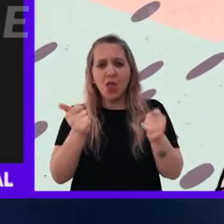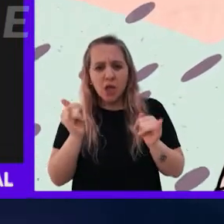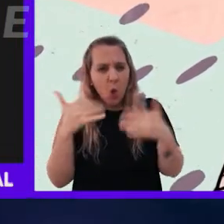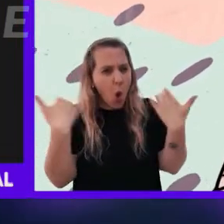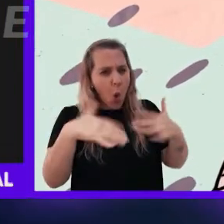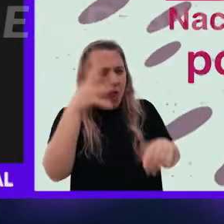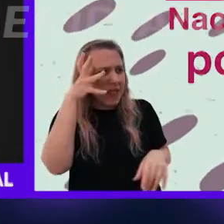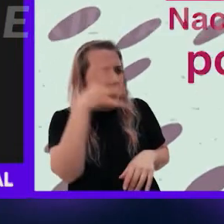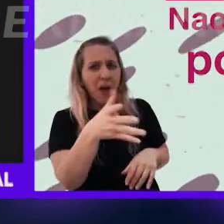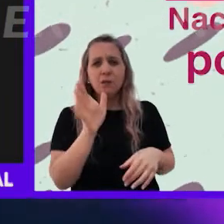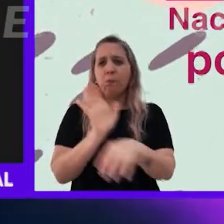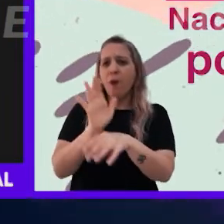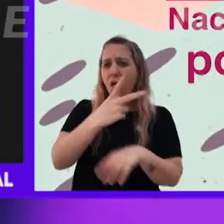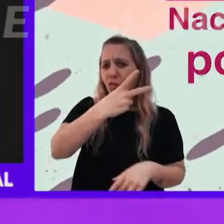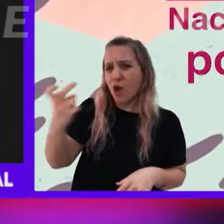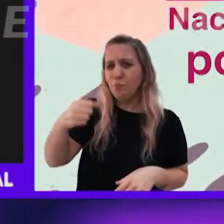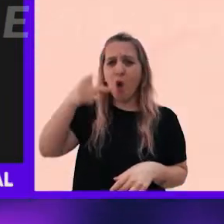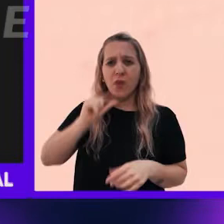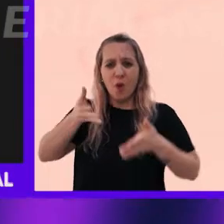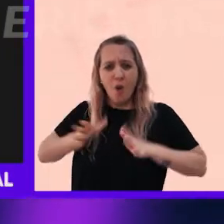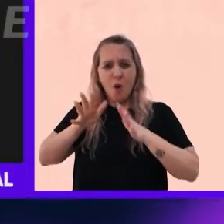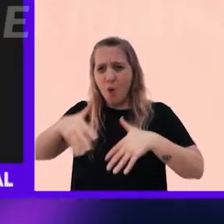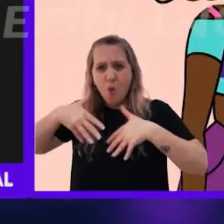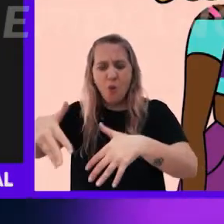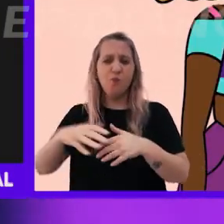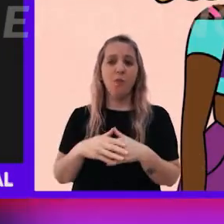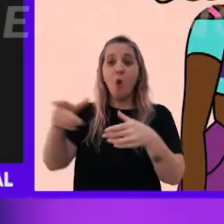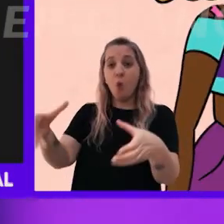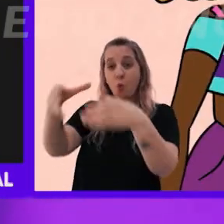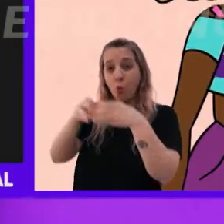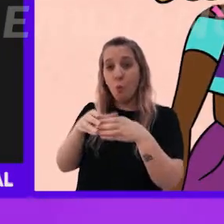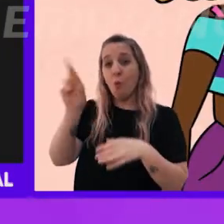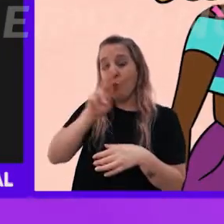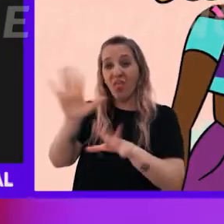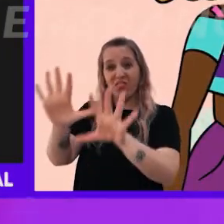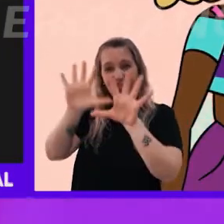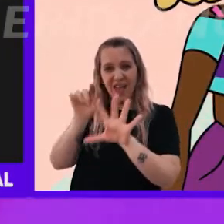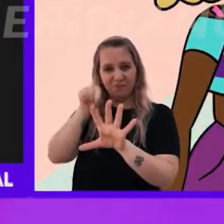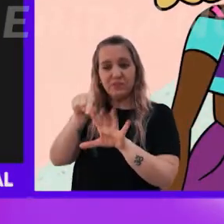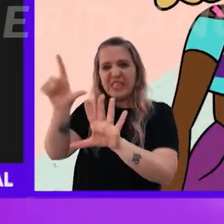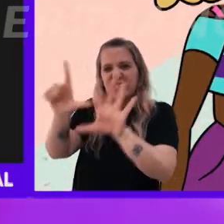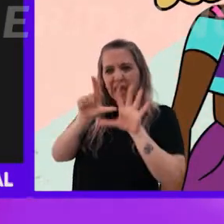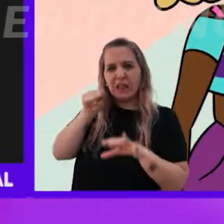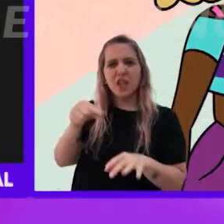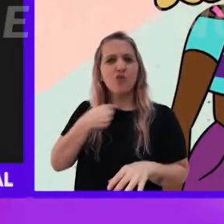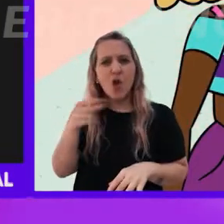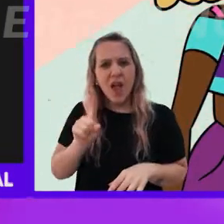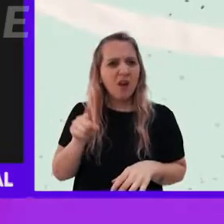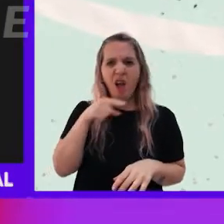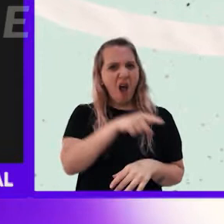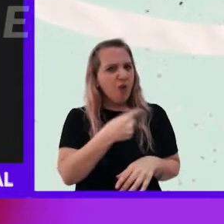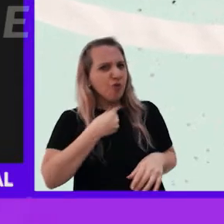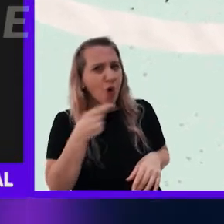salud. Y bueno, sin dudas, difundir la posibilidad de acceder a la interrupción legal del embarazo y a la